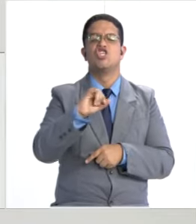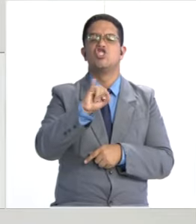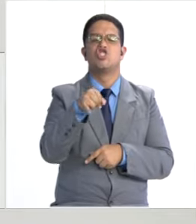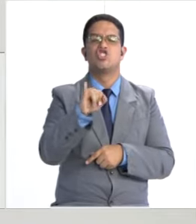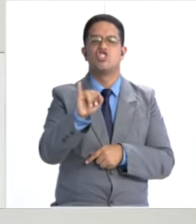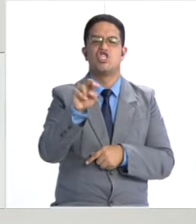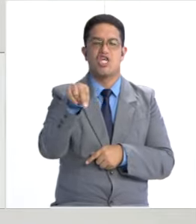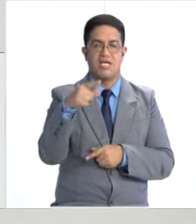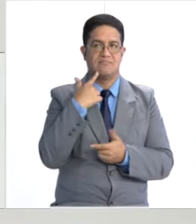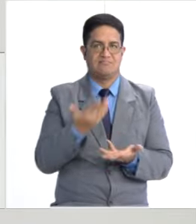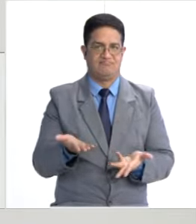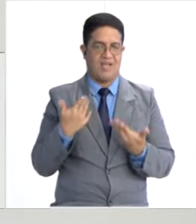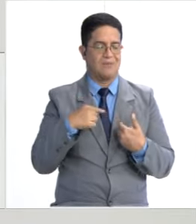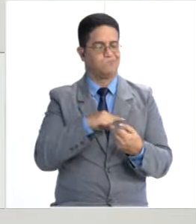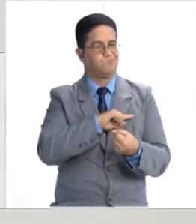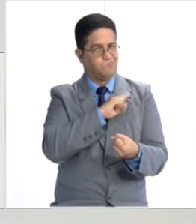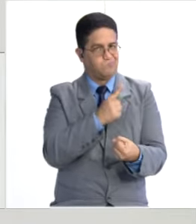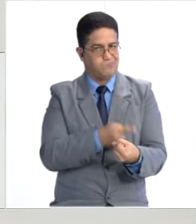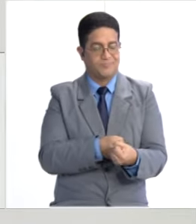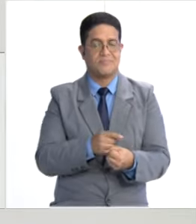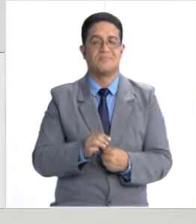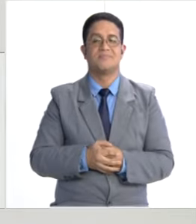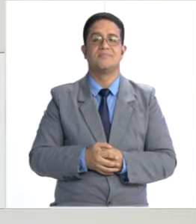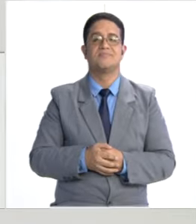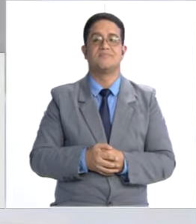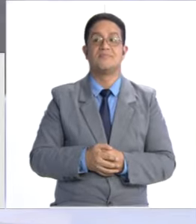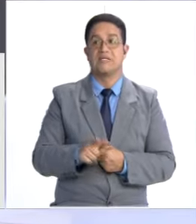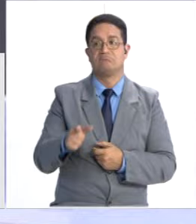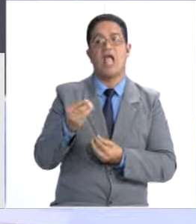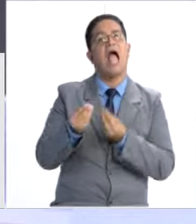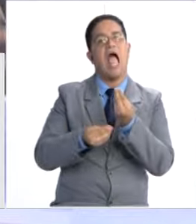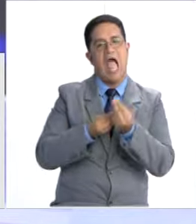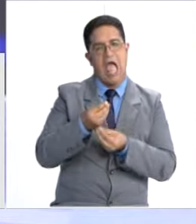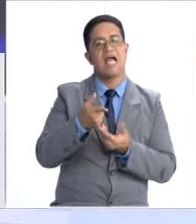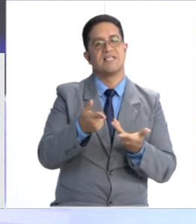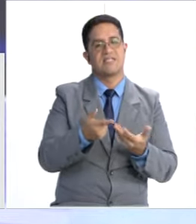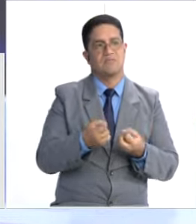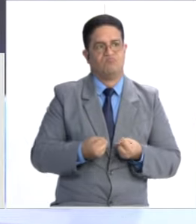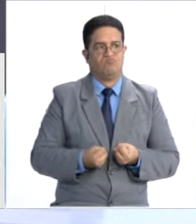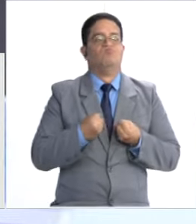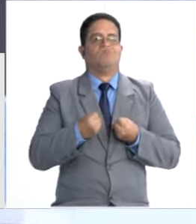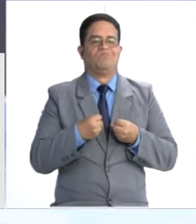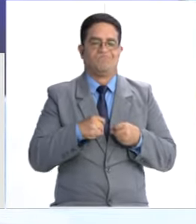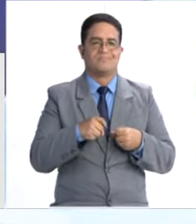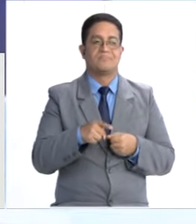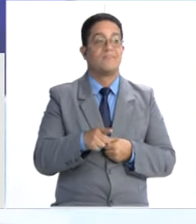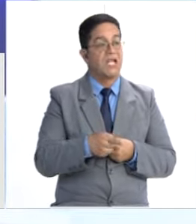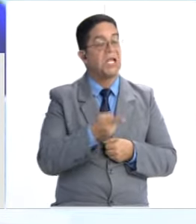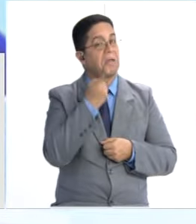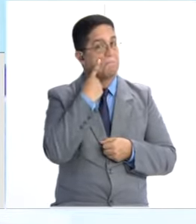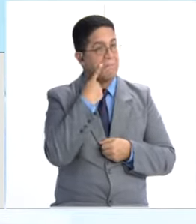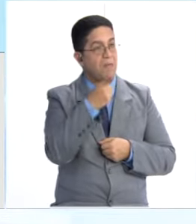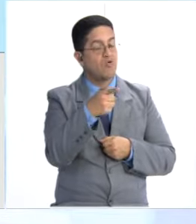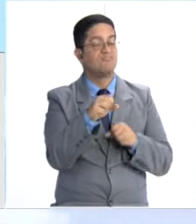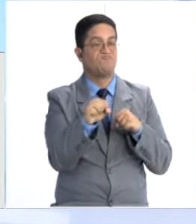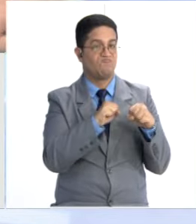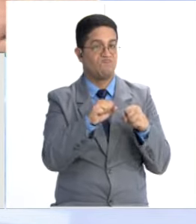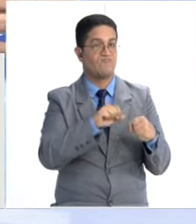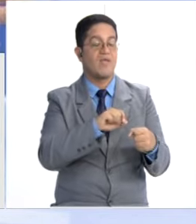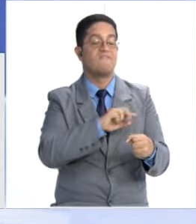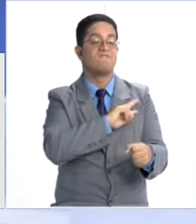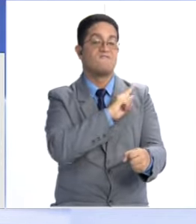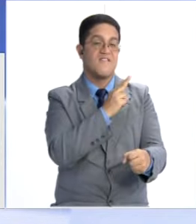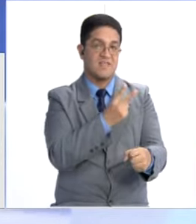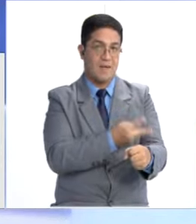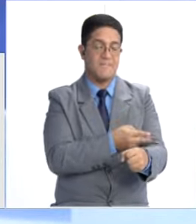de la energía. Potencia el efecto en el organismo. Vemos entonces parte de la energía, las vitaminas y el ginseng, que